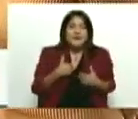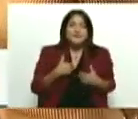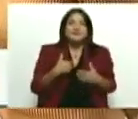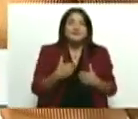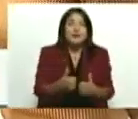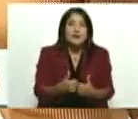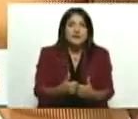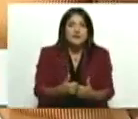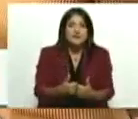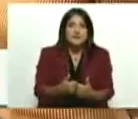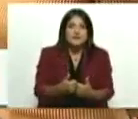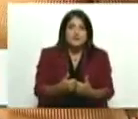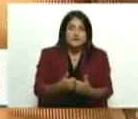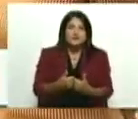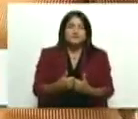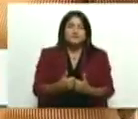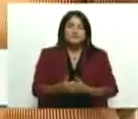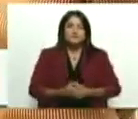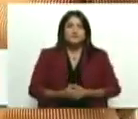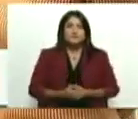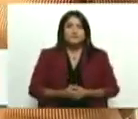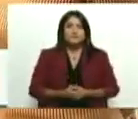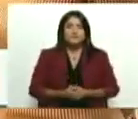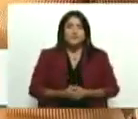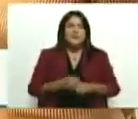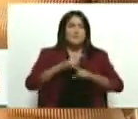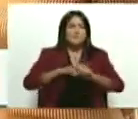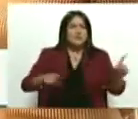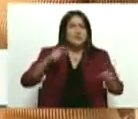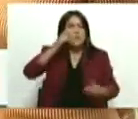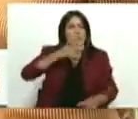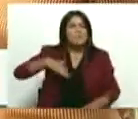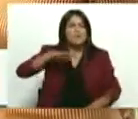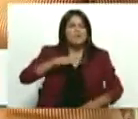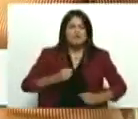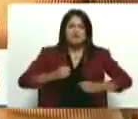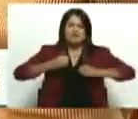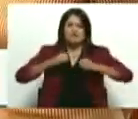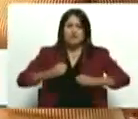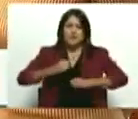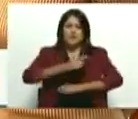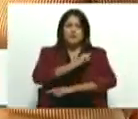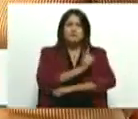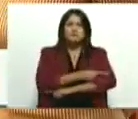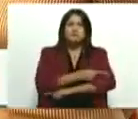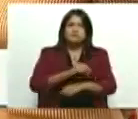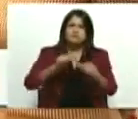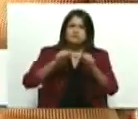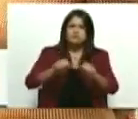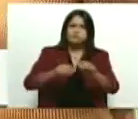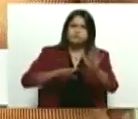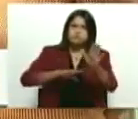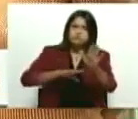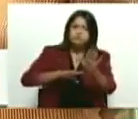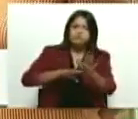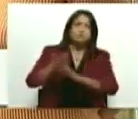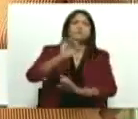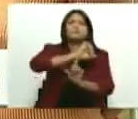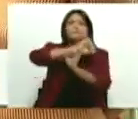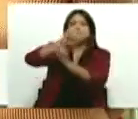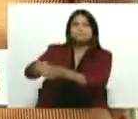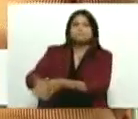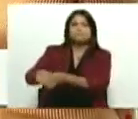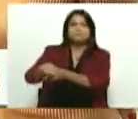relegadas por décadas y décadas. Y cómo ese pueblo se levantó y resistió y derrotó a